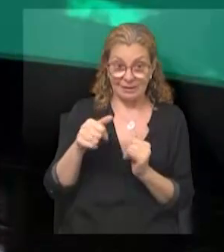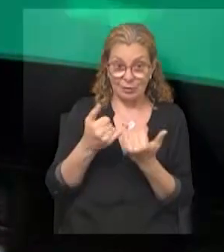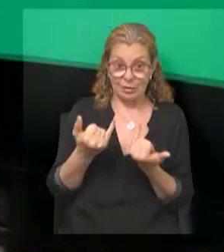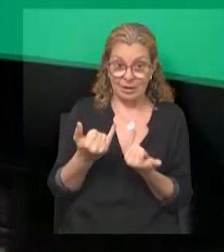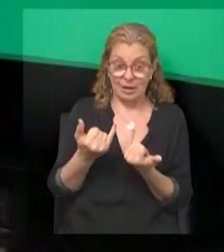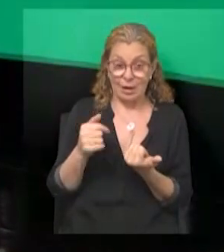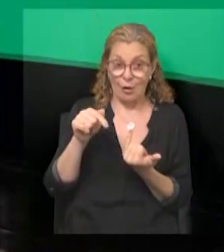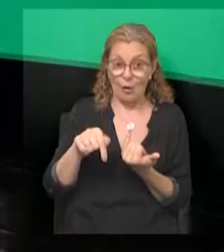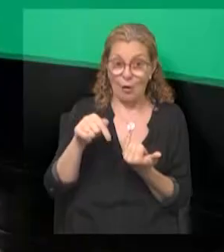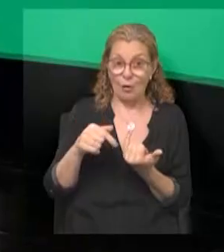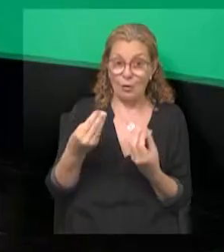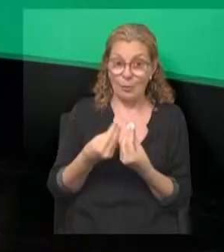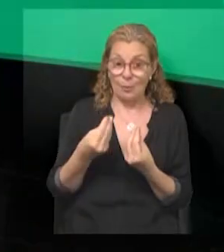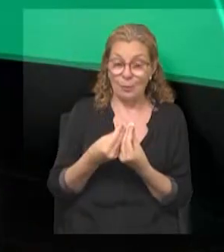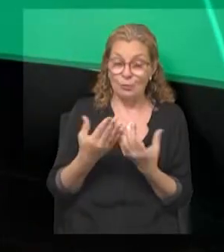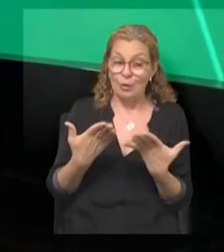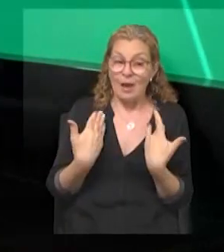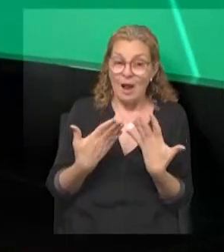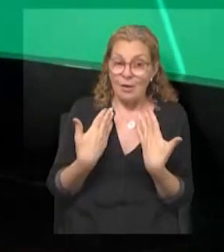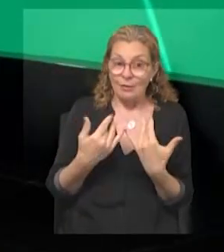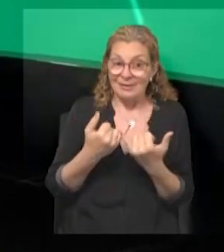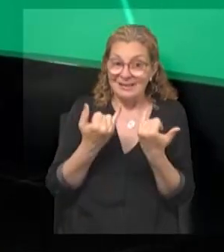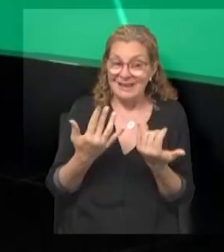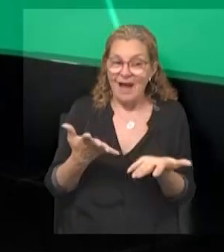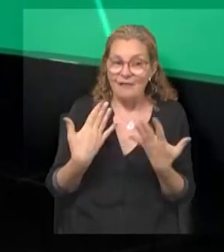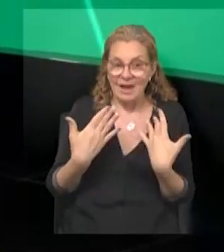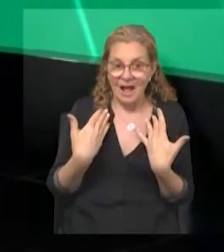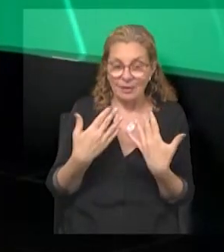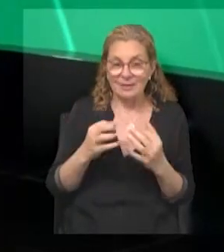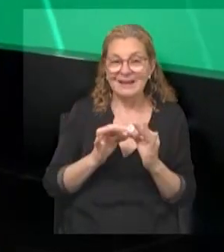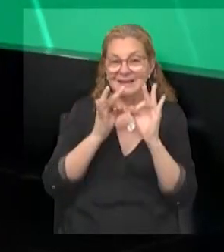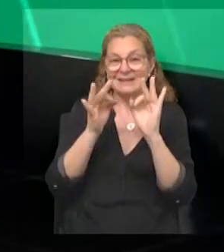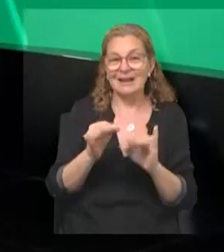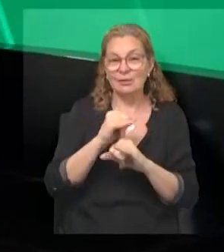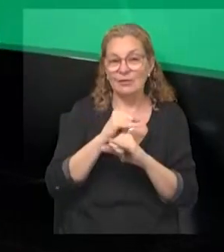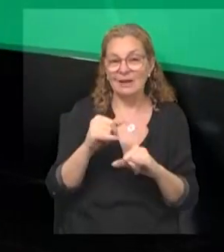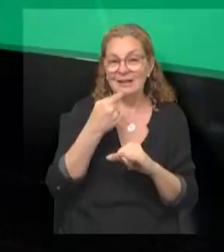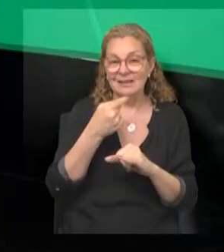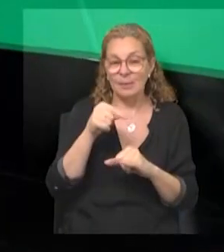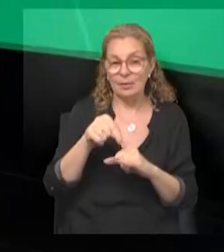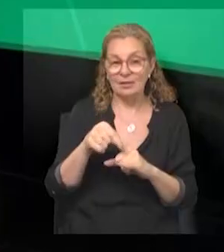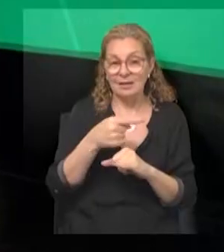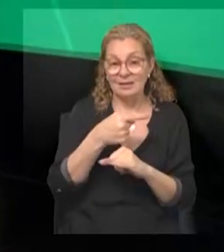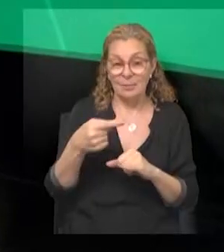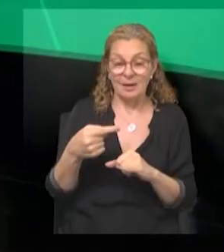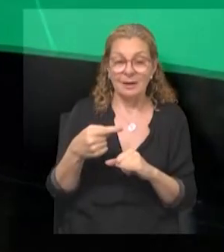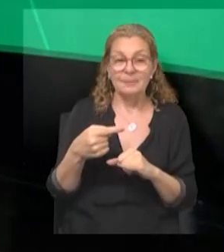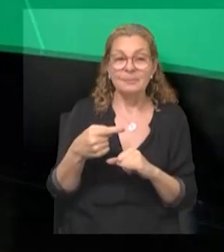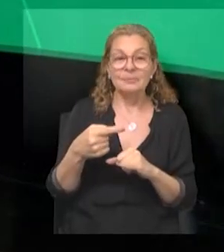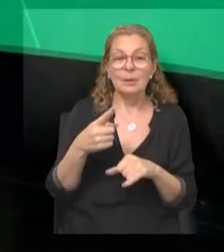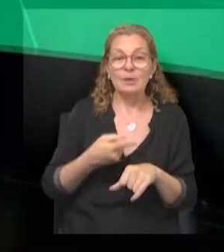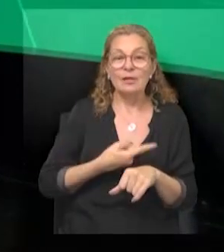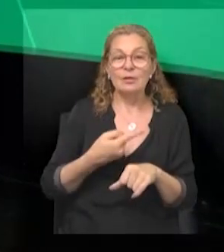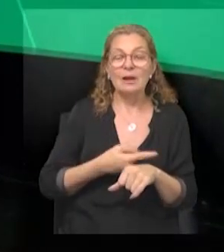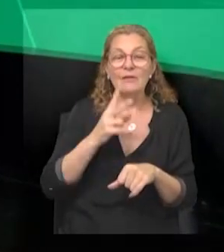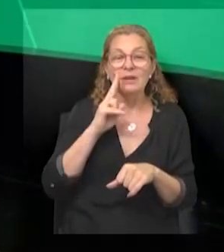porque hoy hoy hizo mucho calor Sí sí fue un día veraniego pero está llegando a su final digamos esa etapa de la semana por supuesto que con las horas tendremos